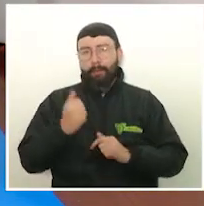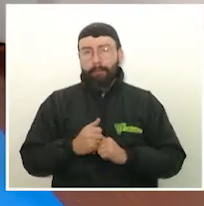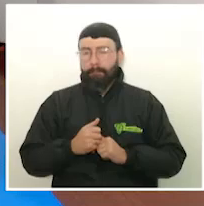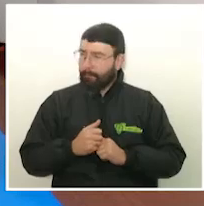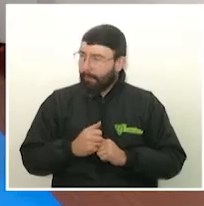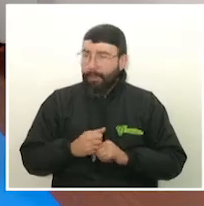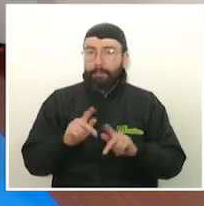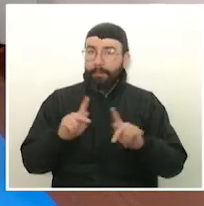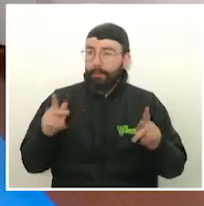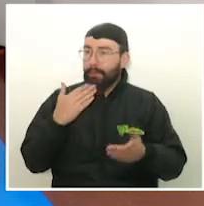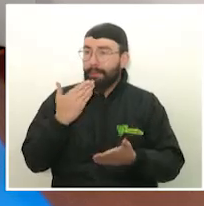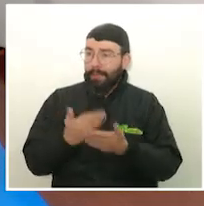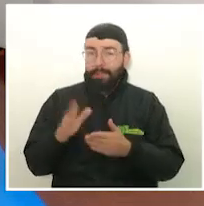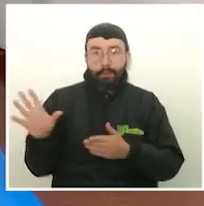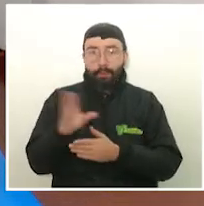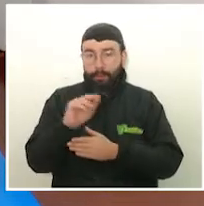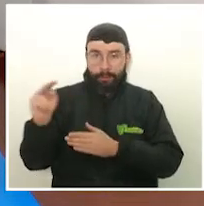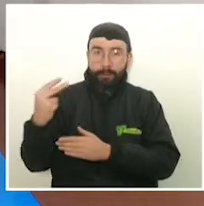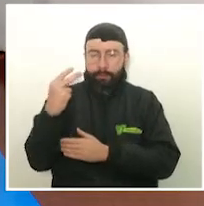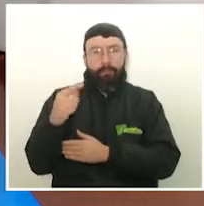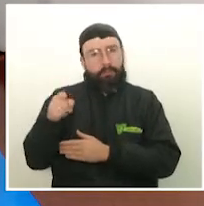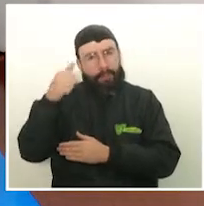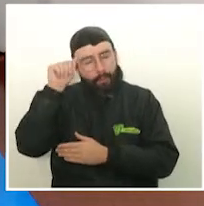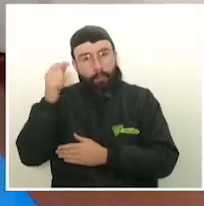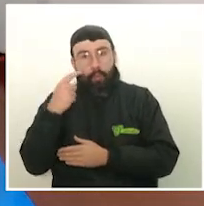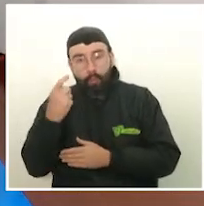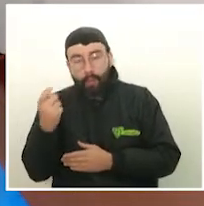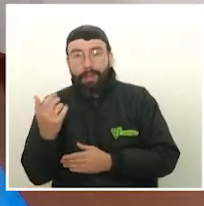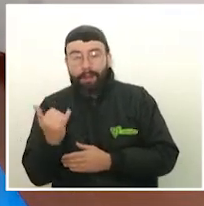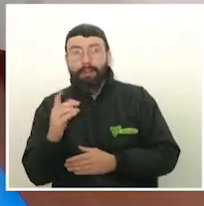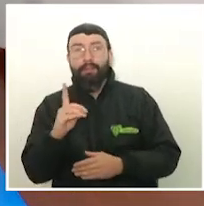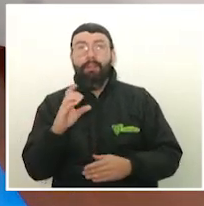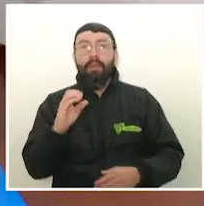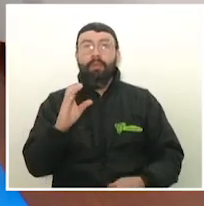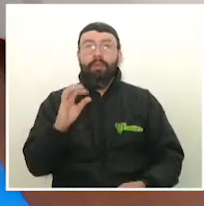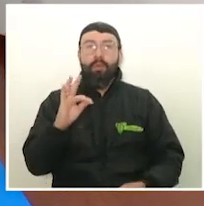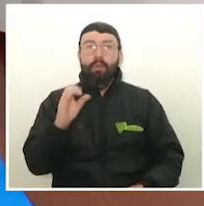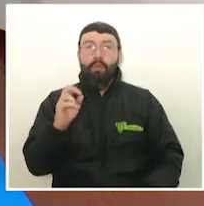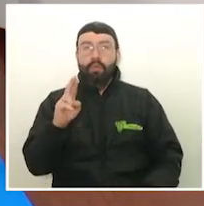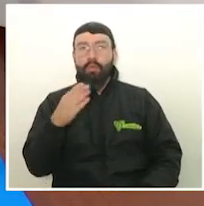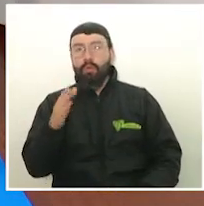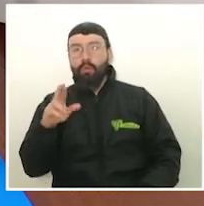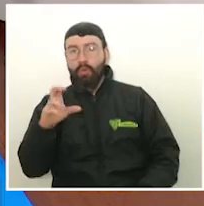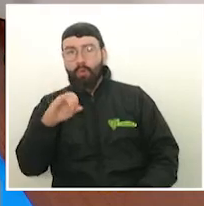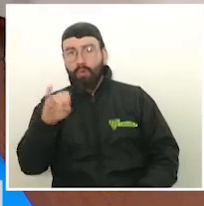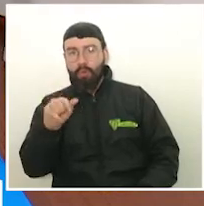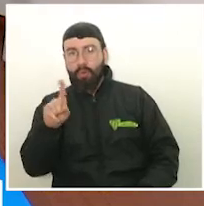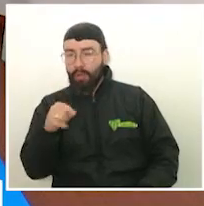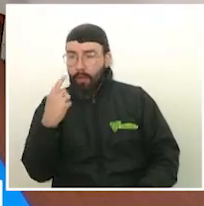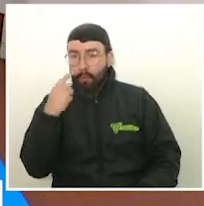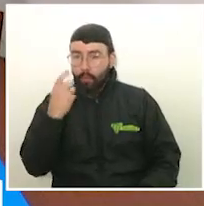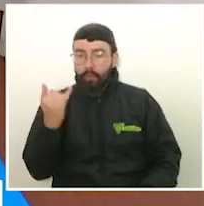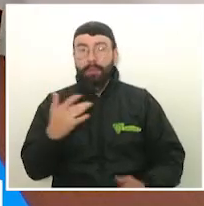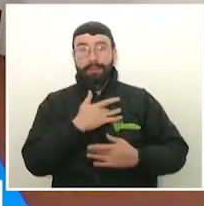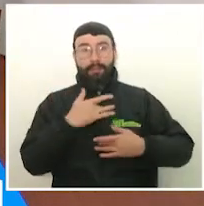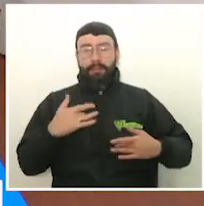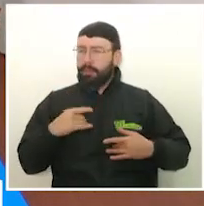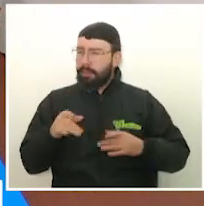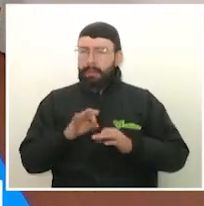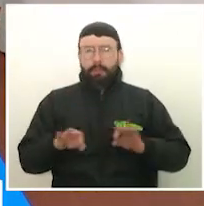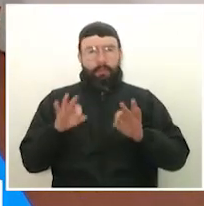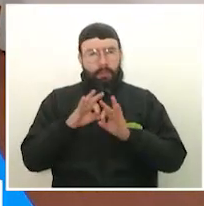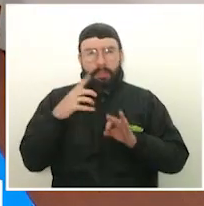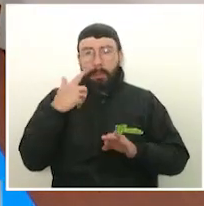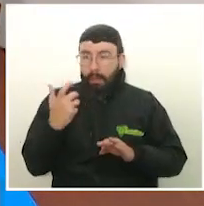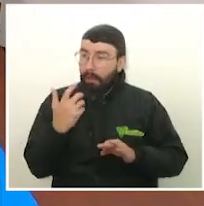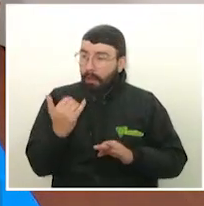Vital. Recuerden buscar en todas las redes sociales Dr. Rojas para contenido educativo sobre nuestra salud. Lo más importante que tenemos, no esperemos